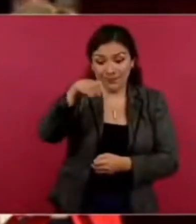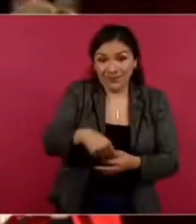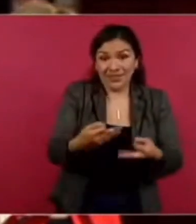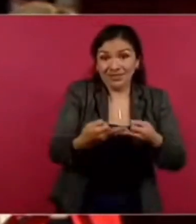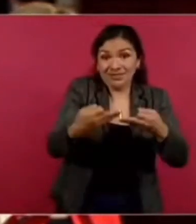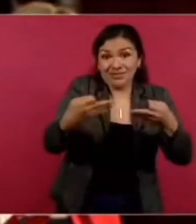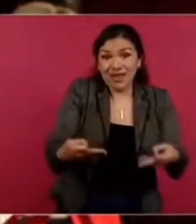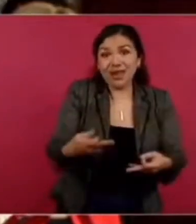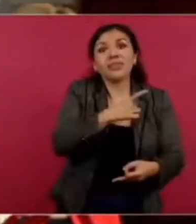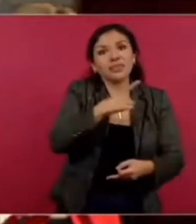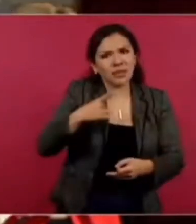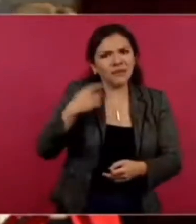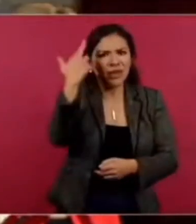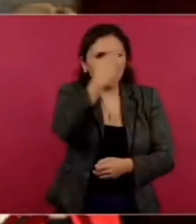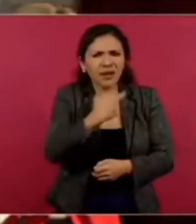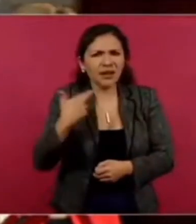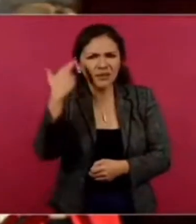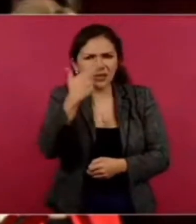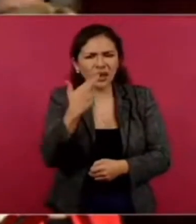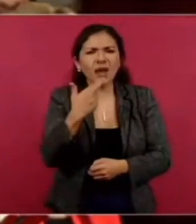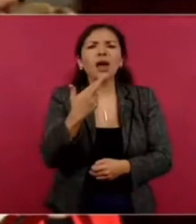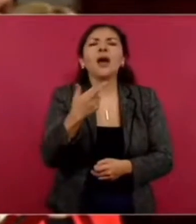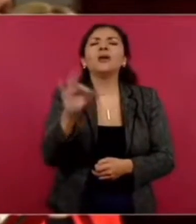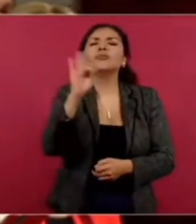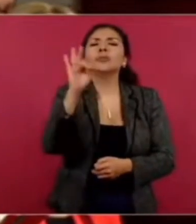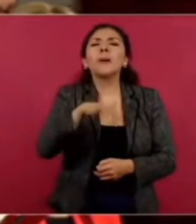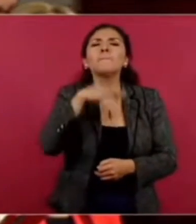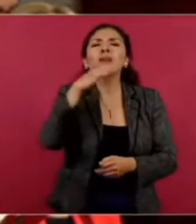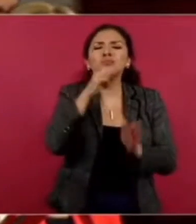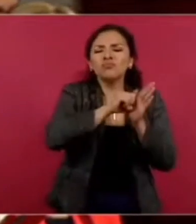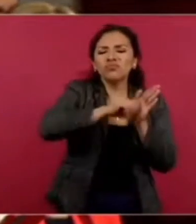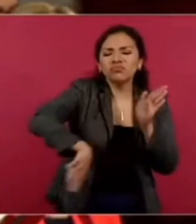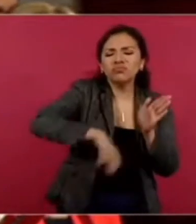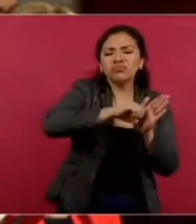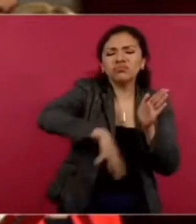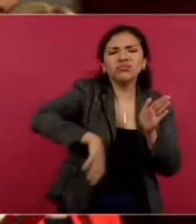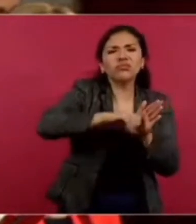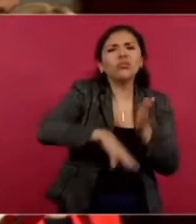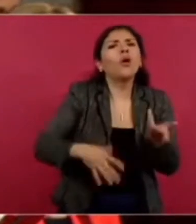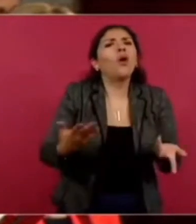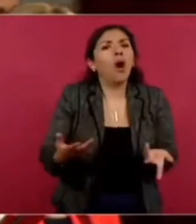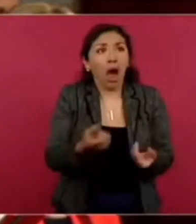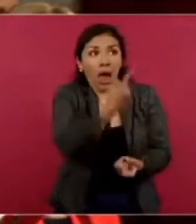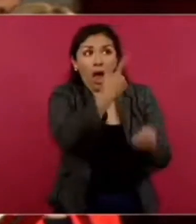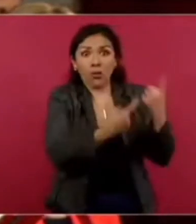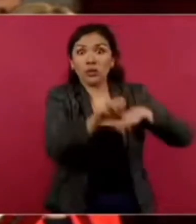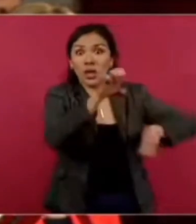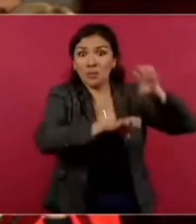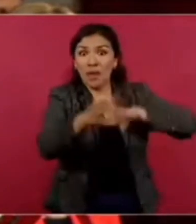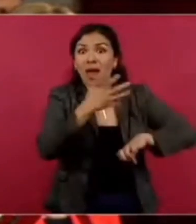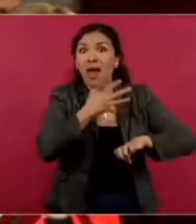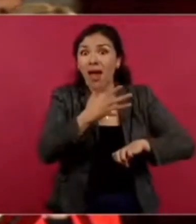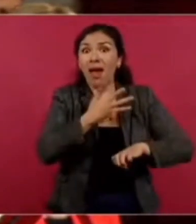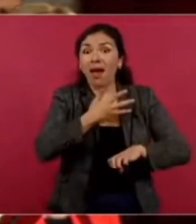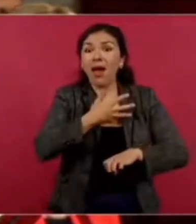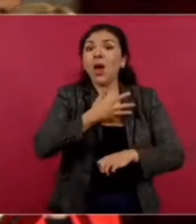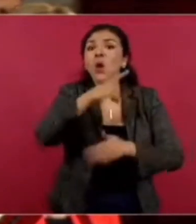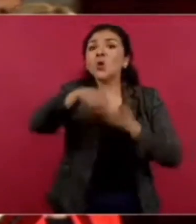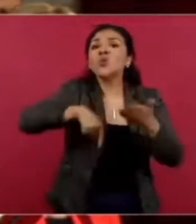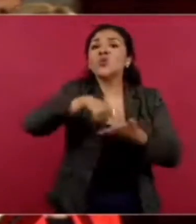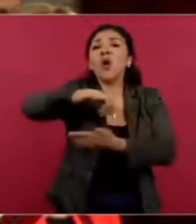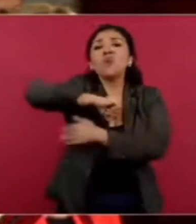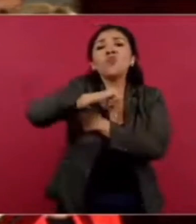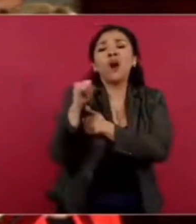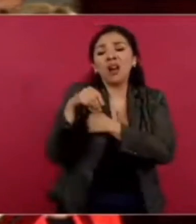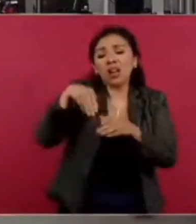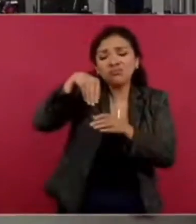se revise cómo manejan sus residuos altamente tóxicos. Hay empresas que tienen entierros, que tienen sus